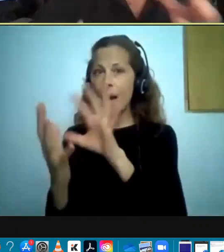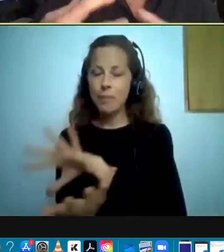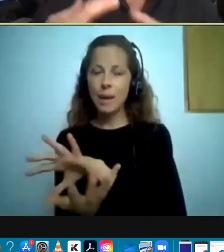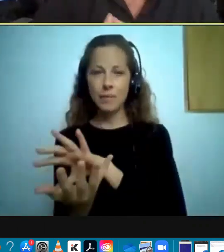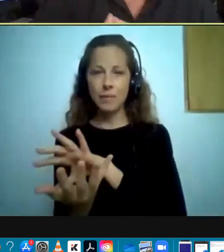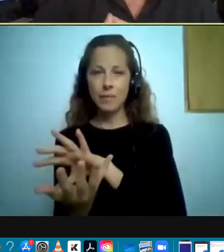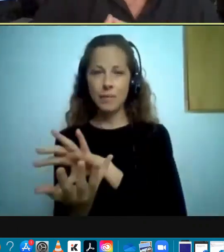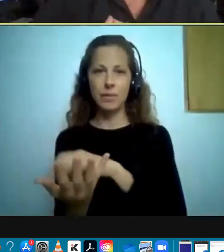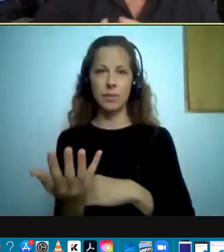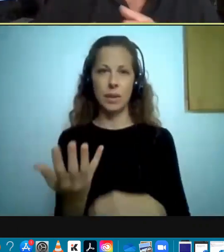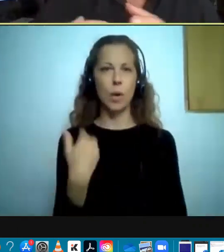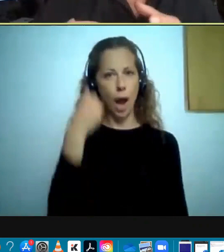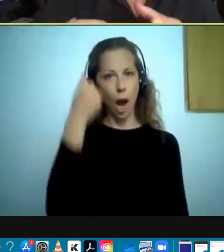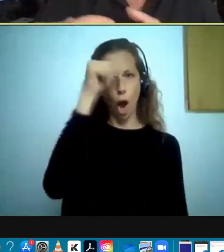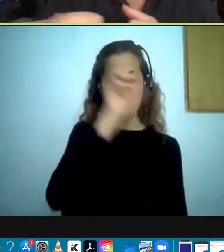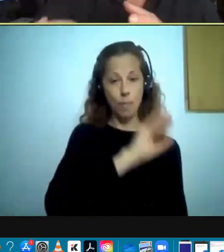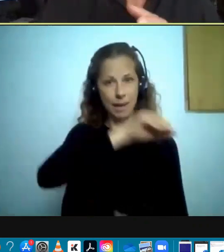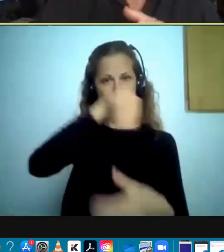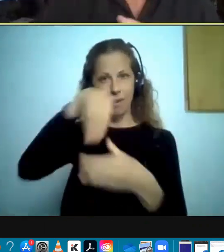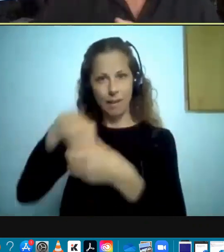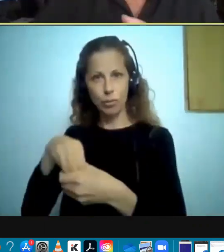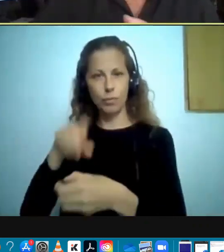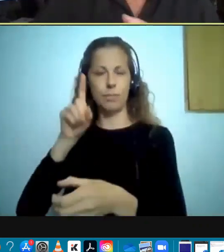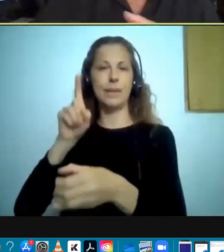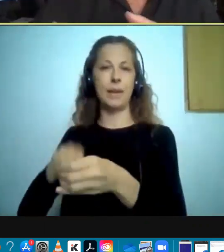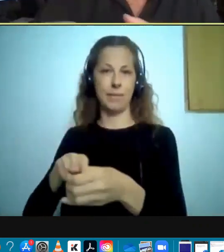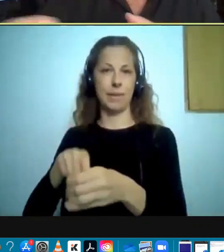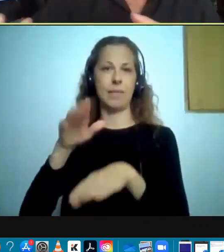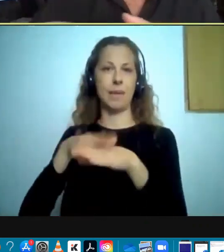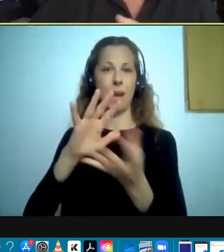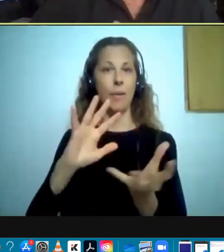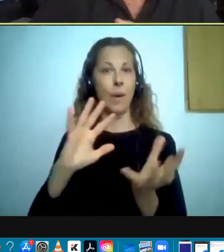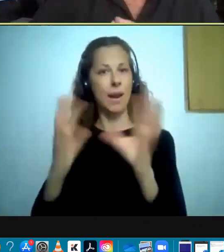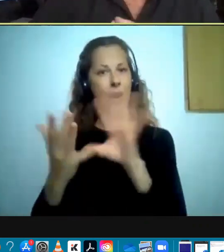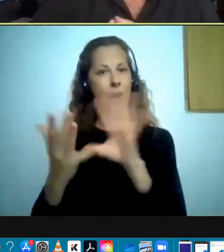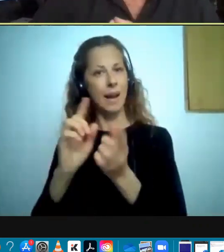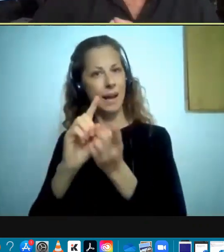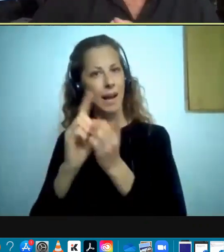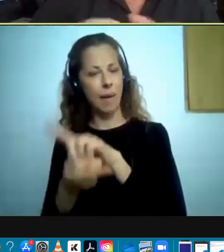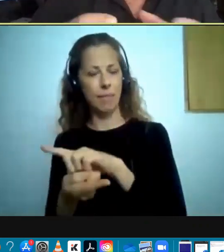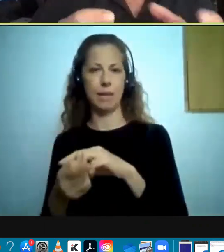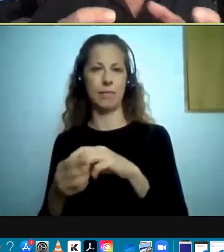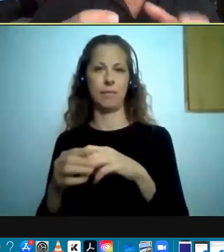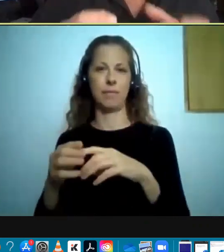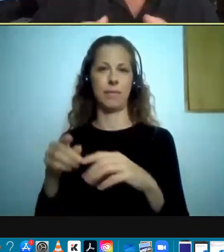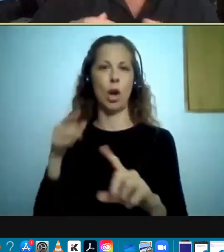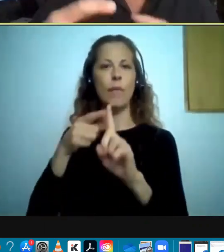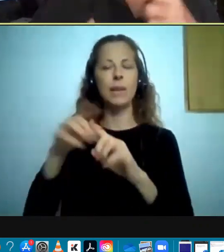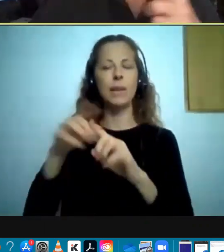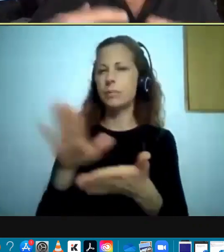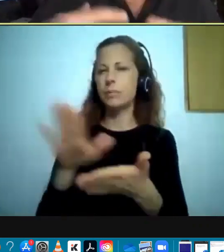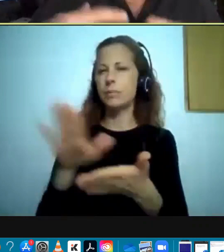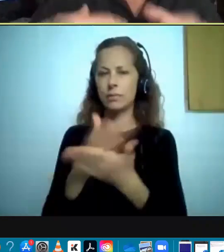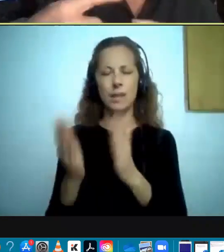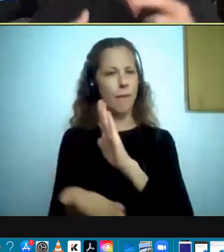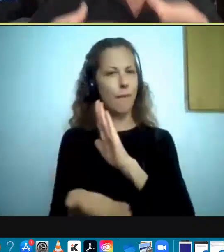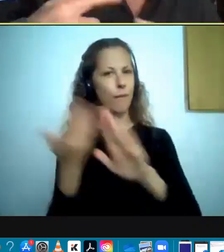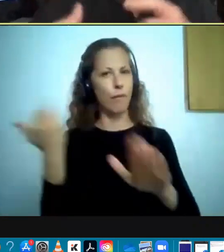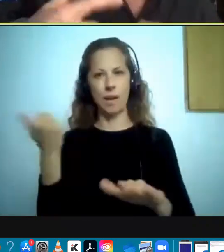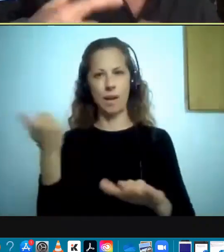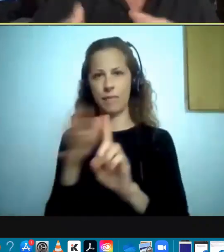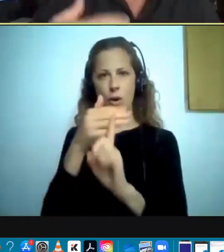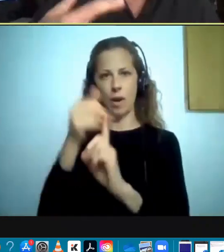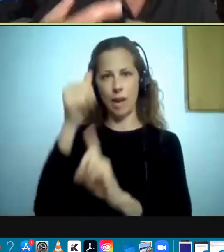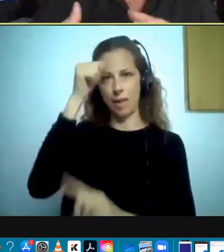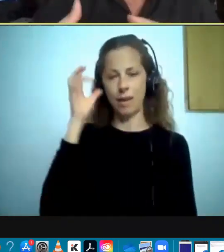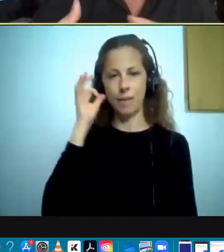a los hombres en esa transformación para, entre otras cosas, acabar y erradicar la violencia de género. Porque en realidad la transformación social a